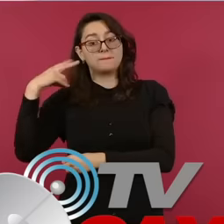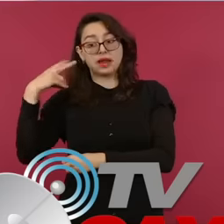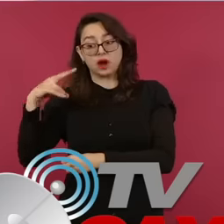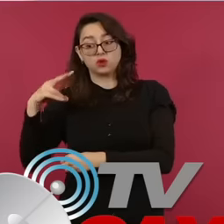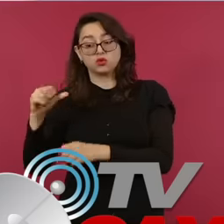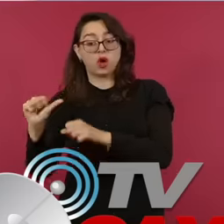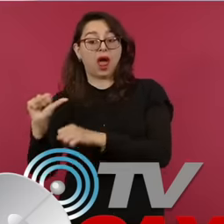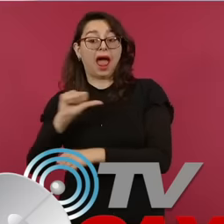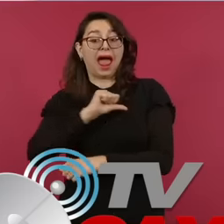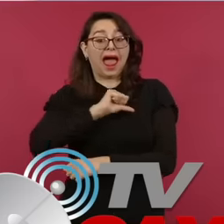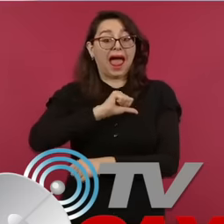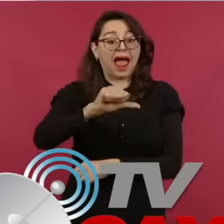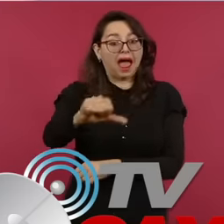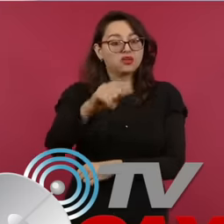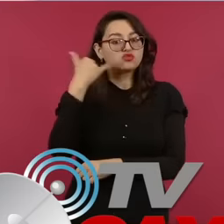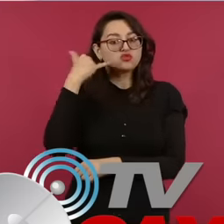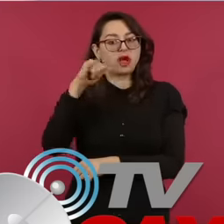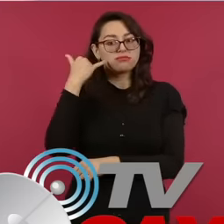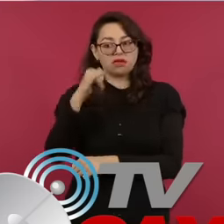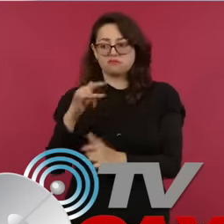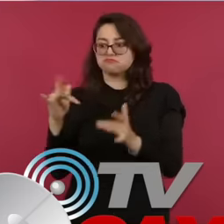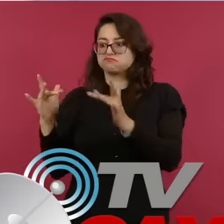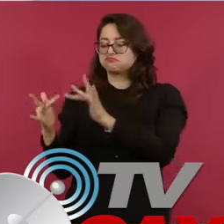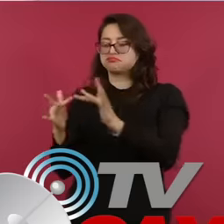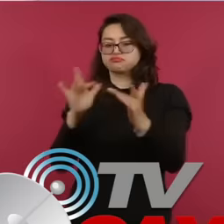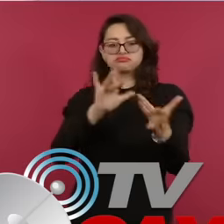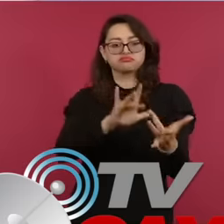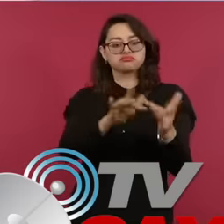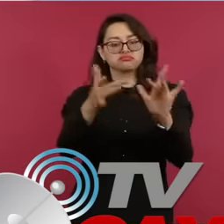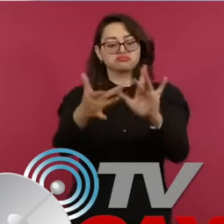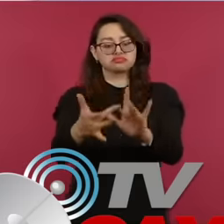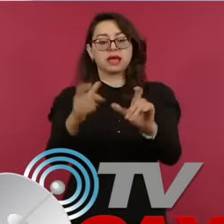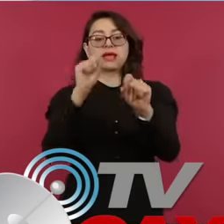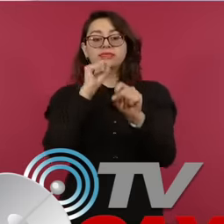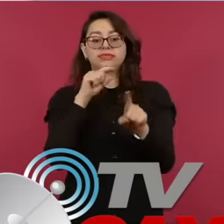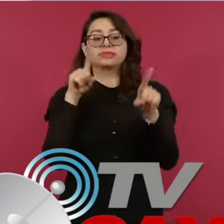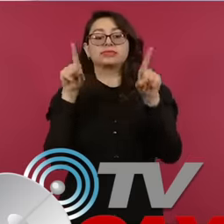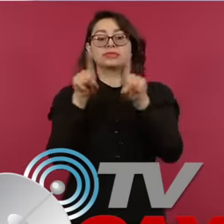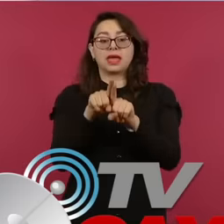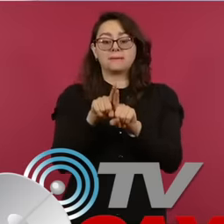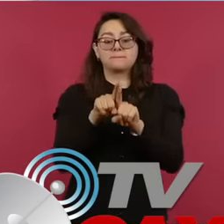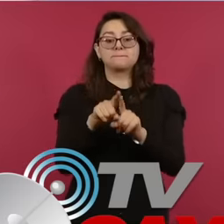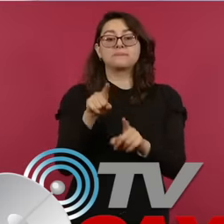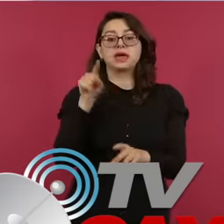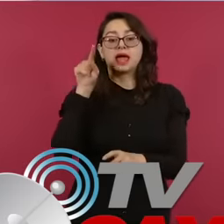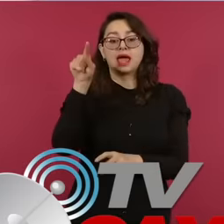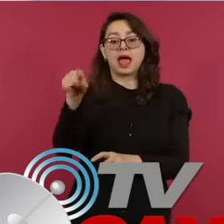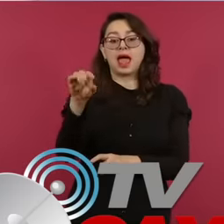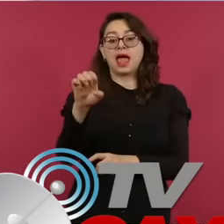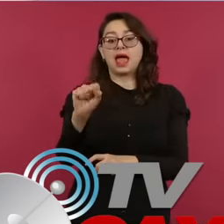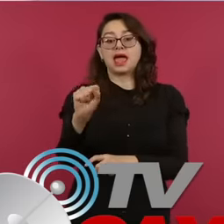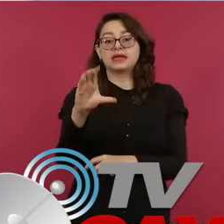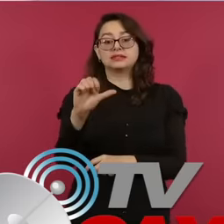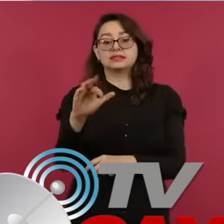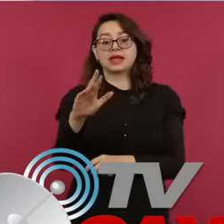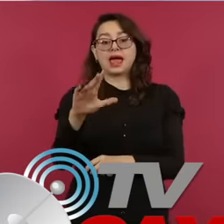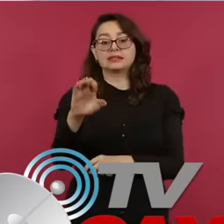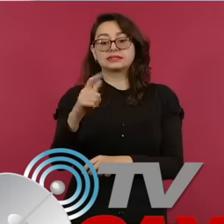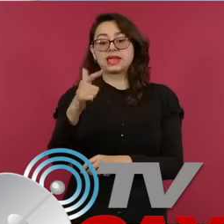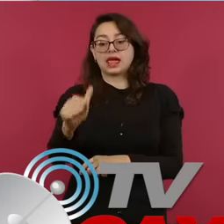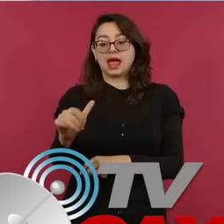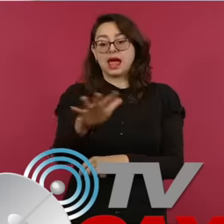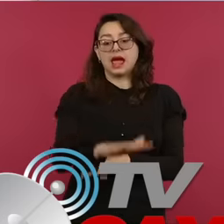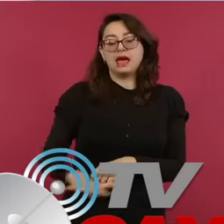península de Yucatán. Tenemos también la construcción de un patio de operaciones en Escárcega, y esta infraestructura nos va a